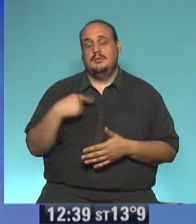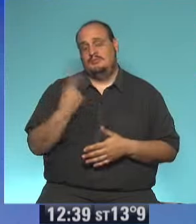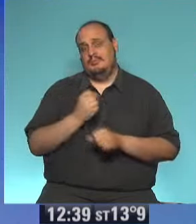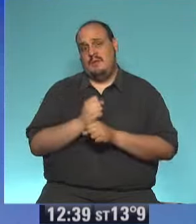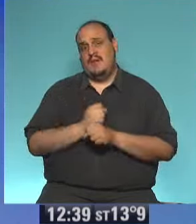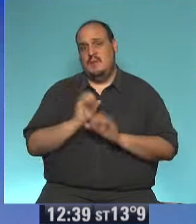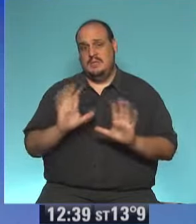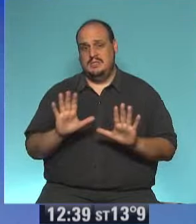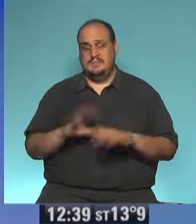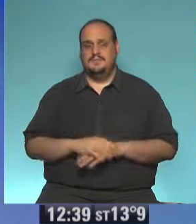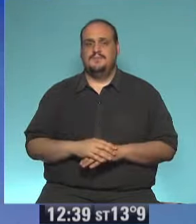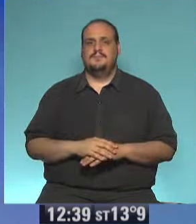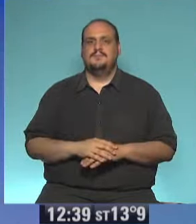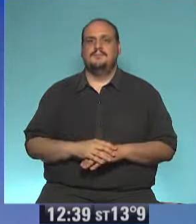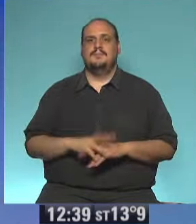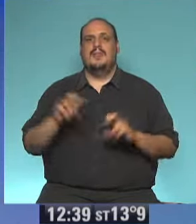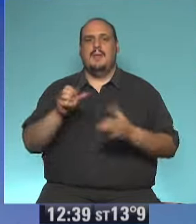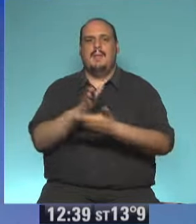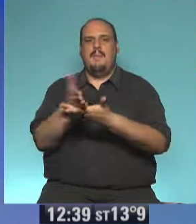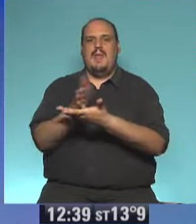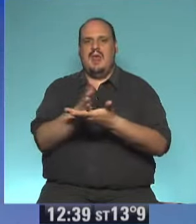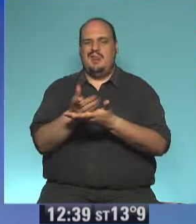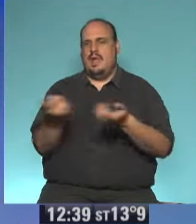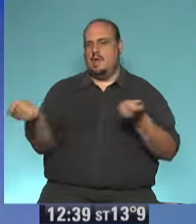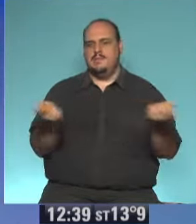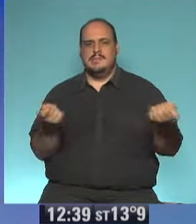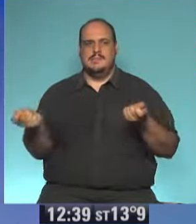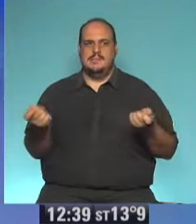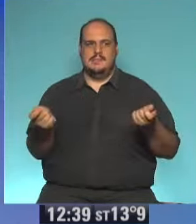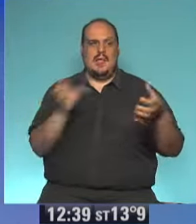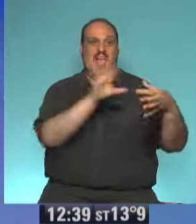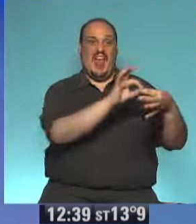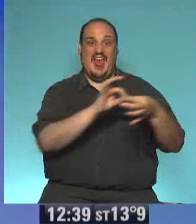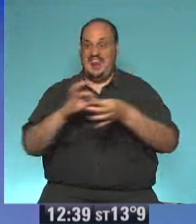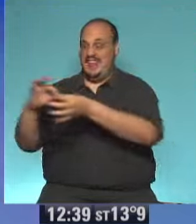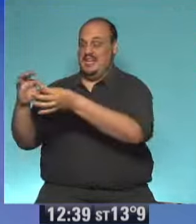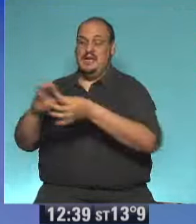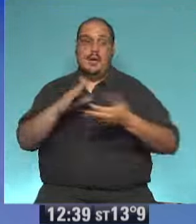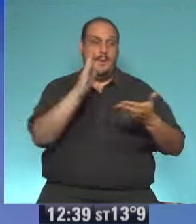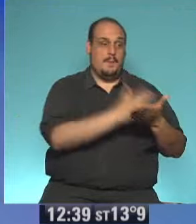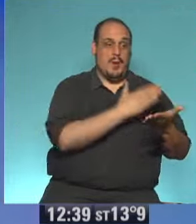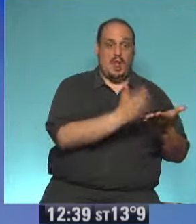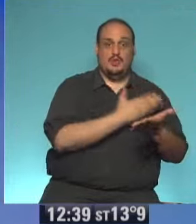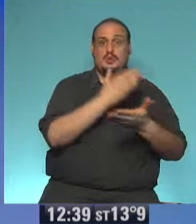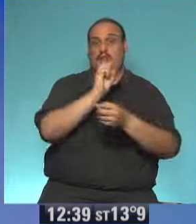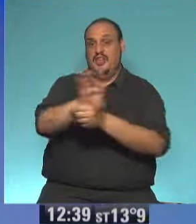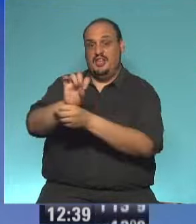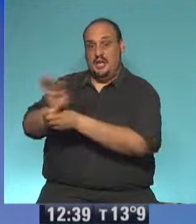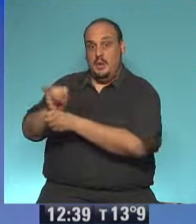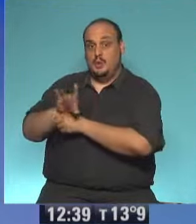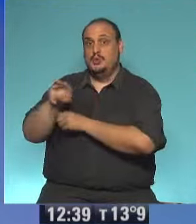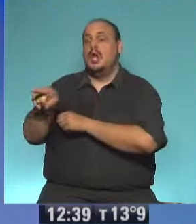manera es la intermediación, ¿no? Claro. O sea, en la cadena entre la producción, la distribución y el